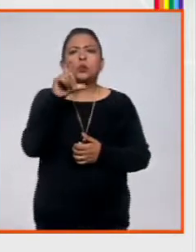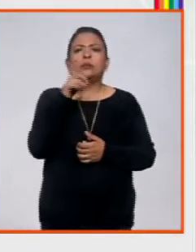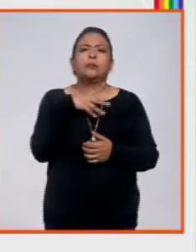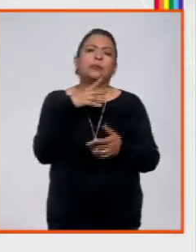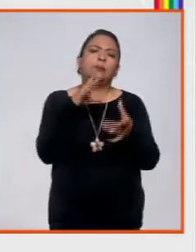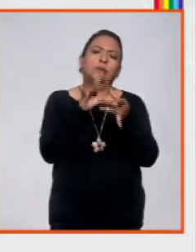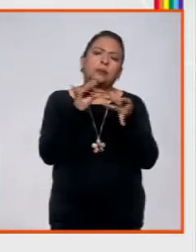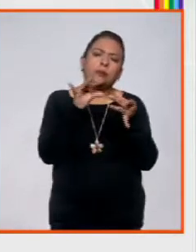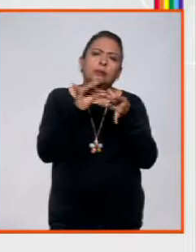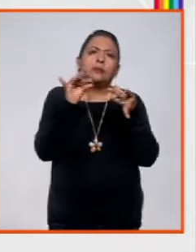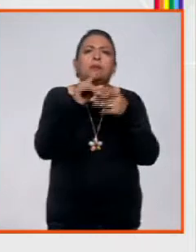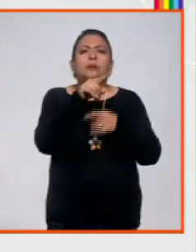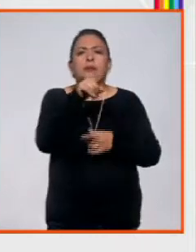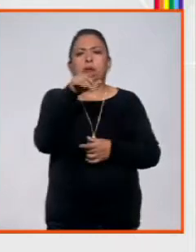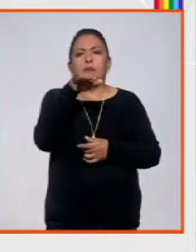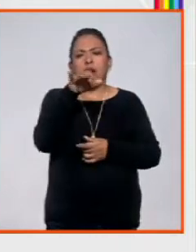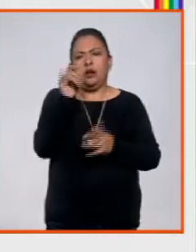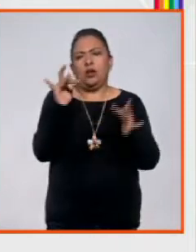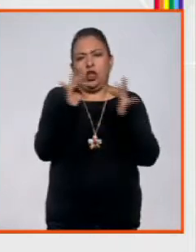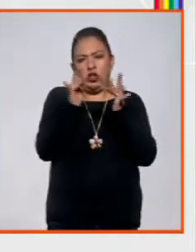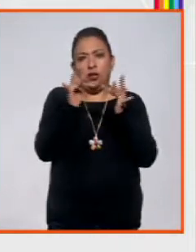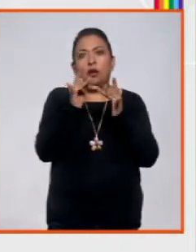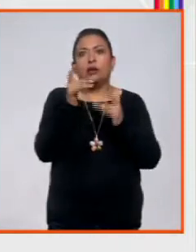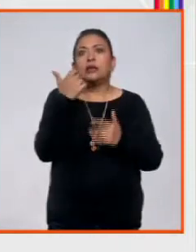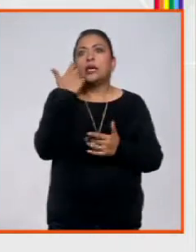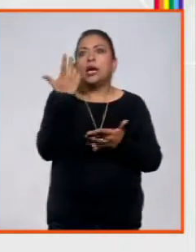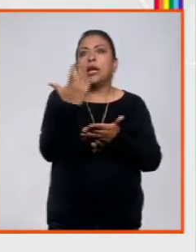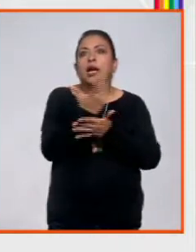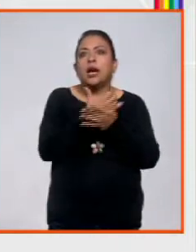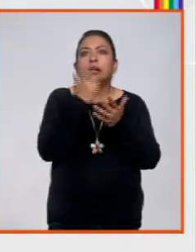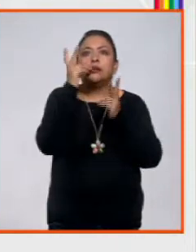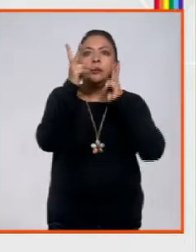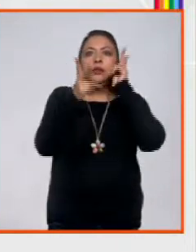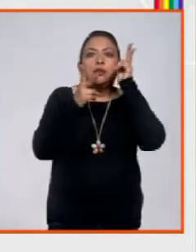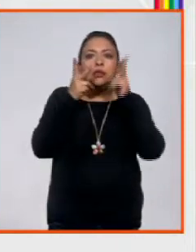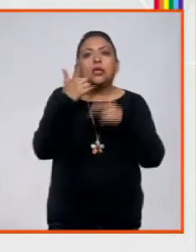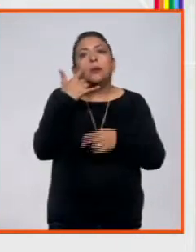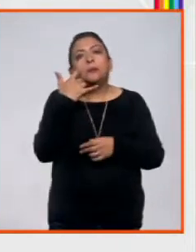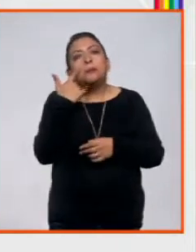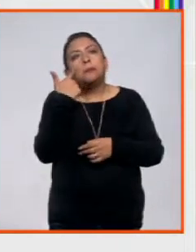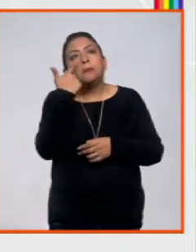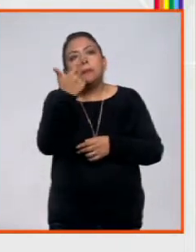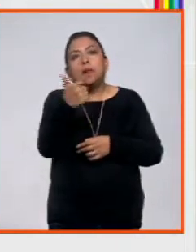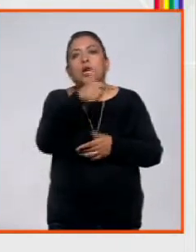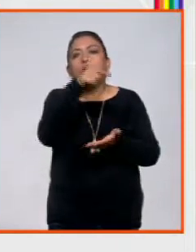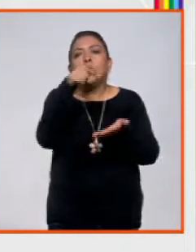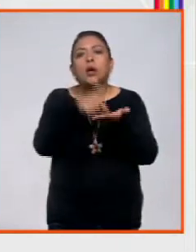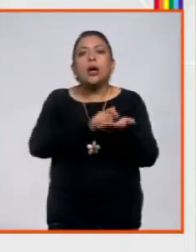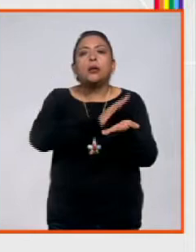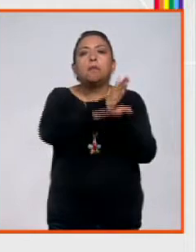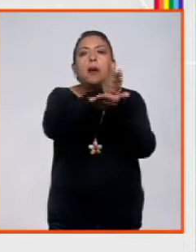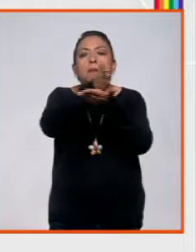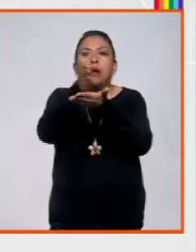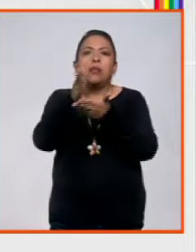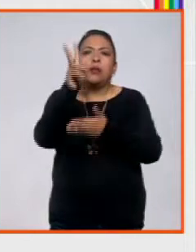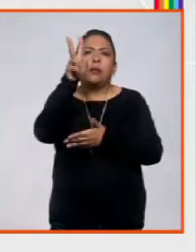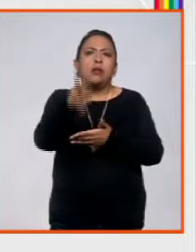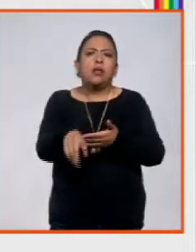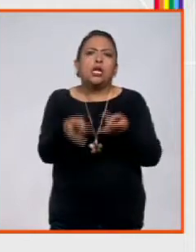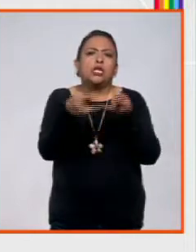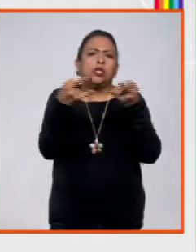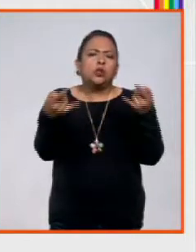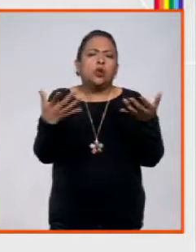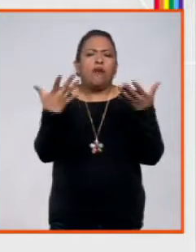practica marialuz cada vez que tenemos estos enlaces dan ganas de visitar de recorrer esos lugares que están llenos de